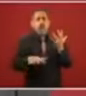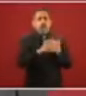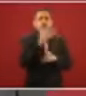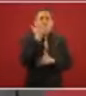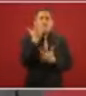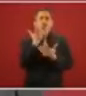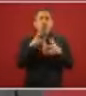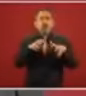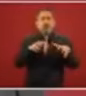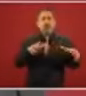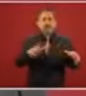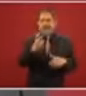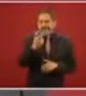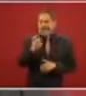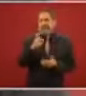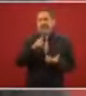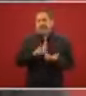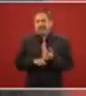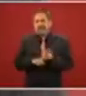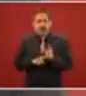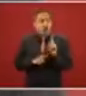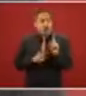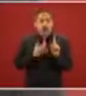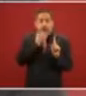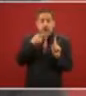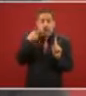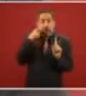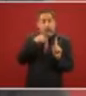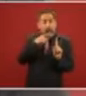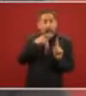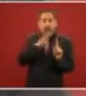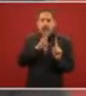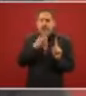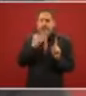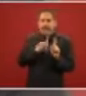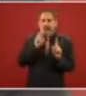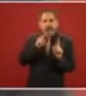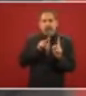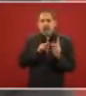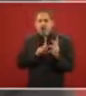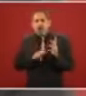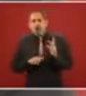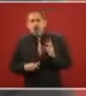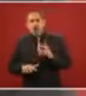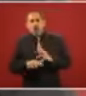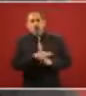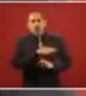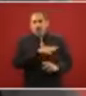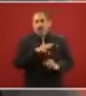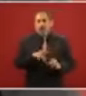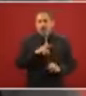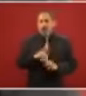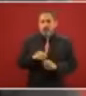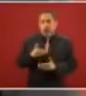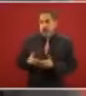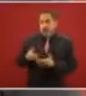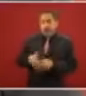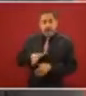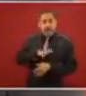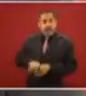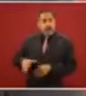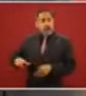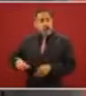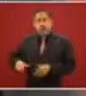Estamos viviendo un momento estelar en la vida pública de nuestro país. Se está llevando a